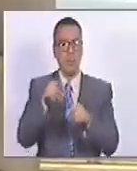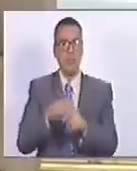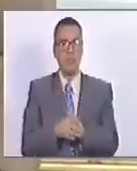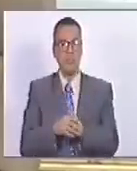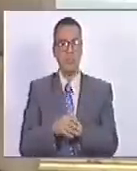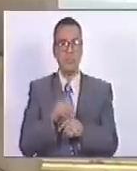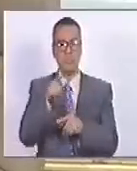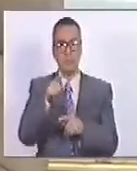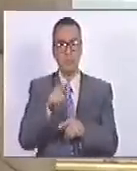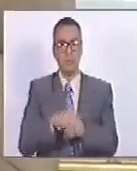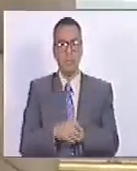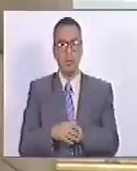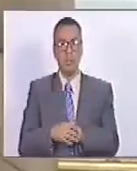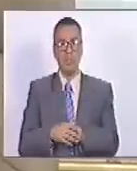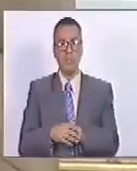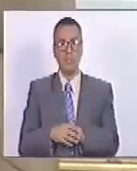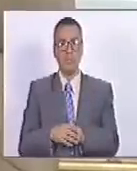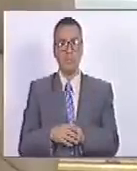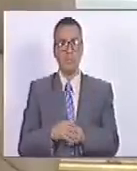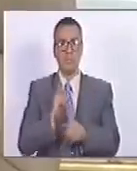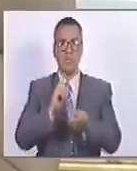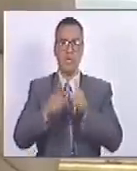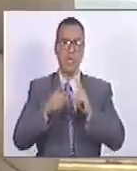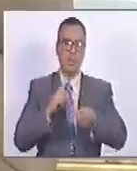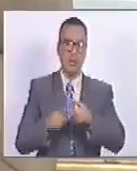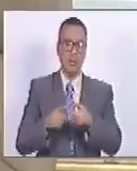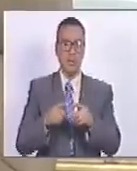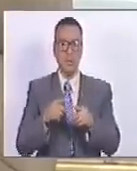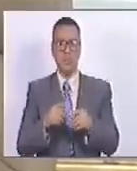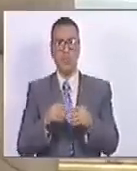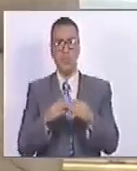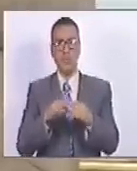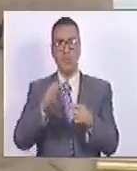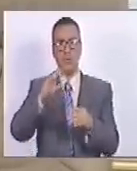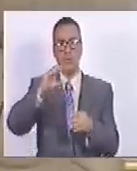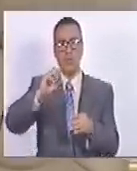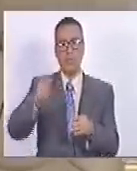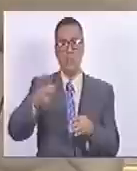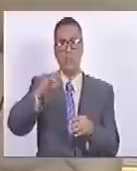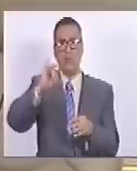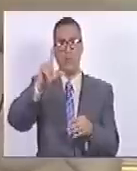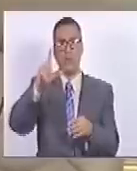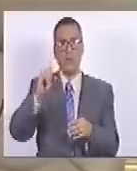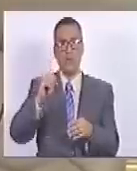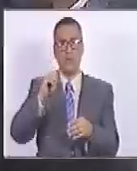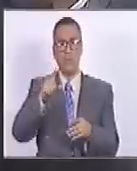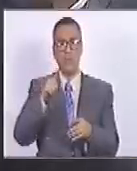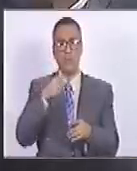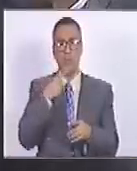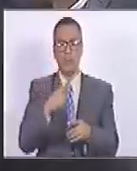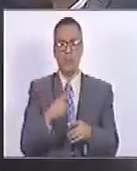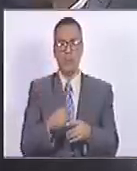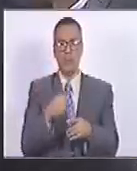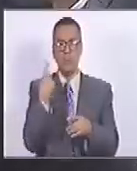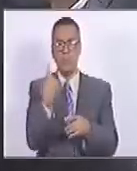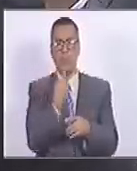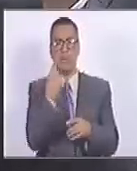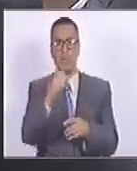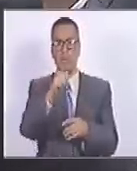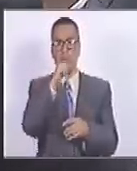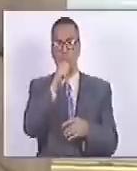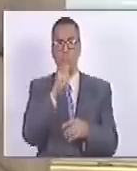que estaba bajo algún tipo de abstinencia el señor Leopoldo López Gil. Se llama síndrome de abstinencia alcohólica.